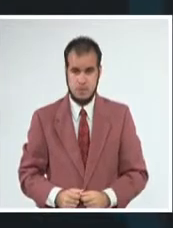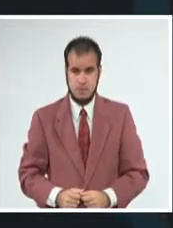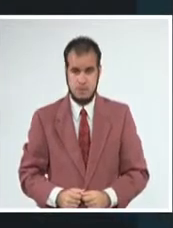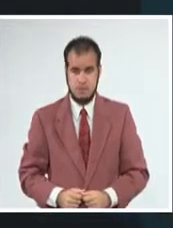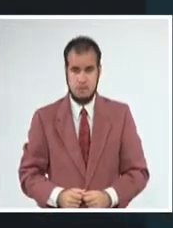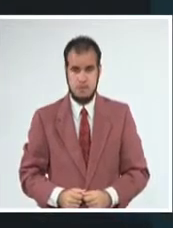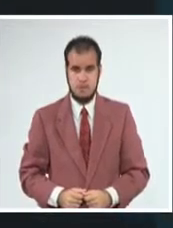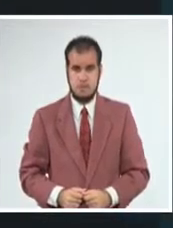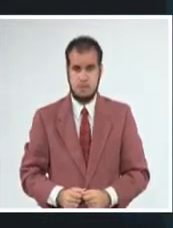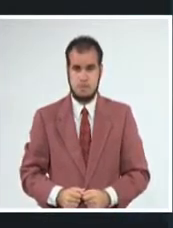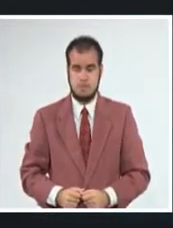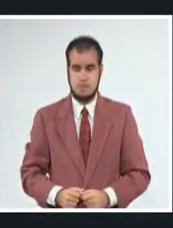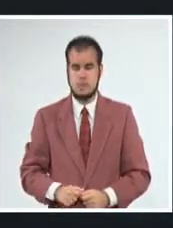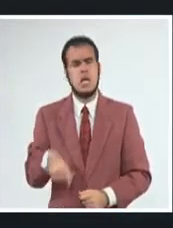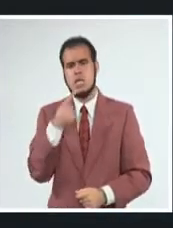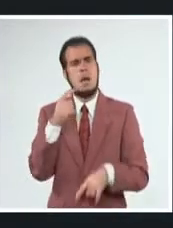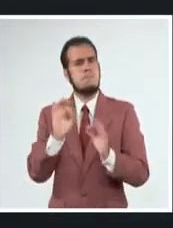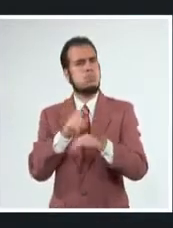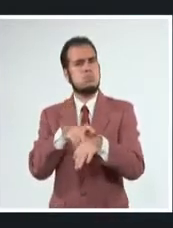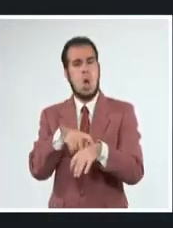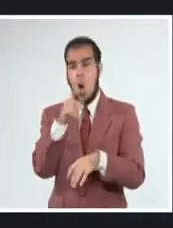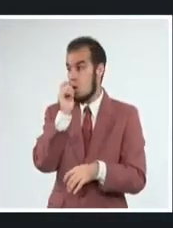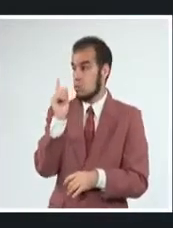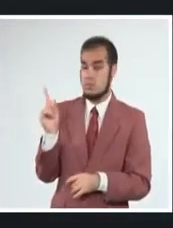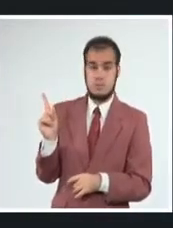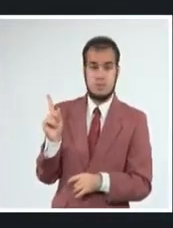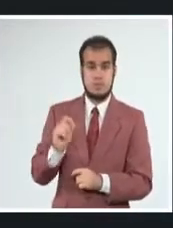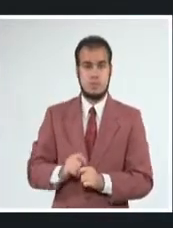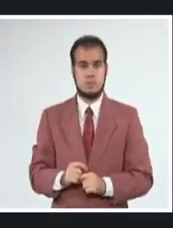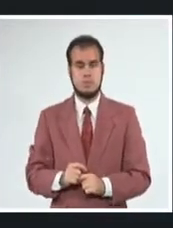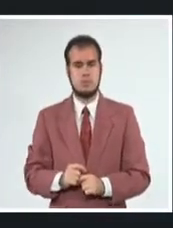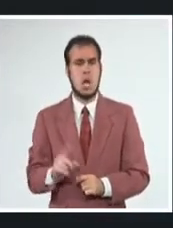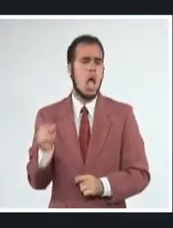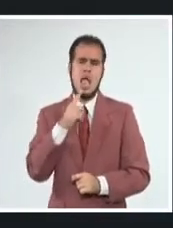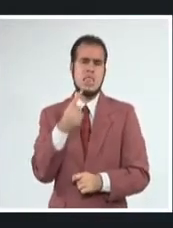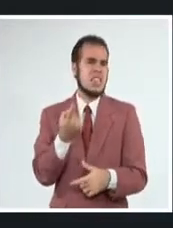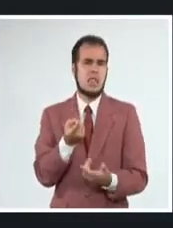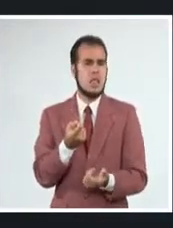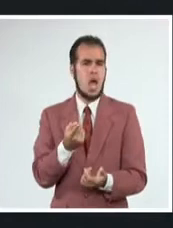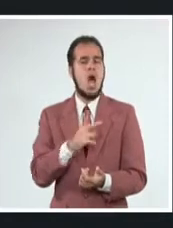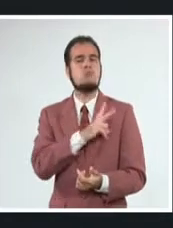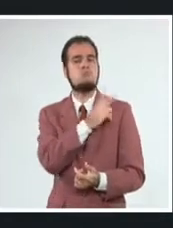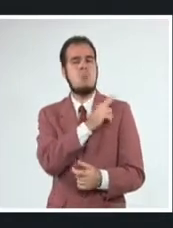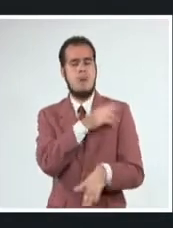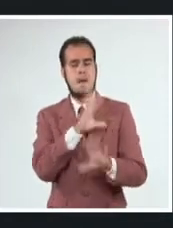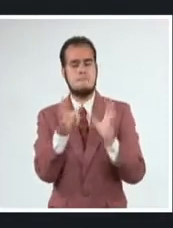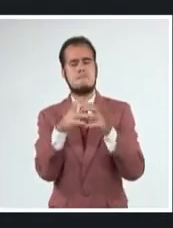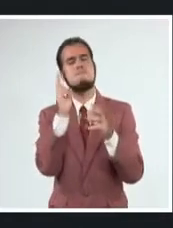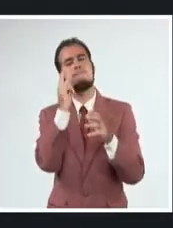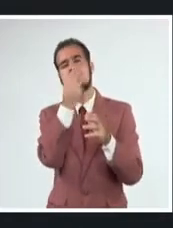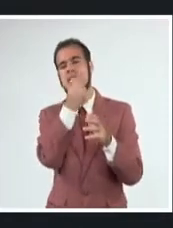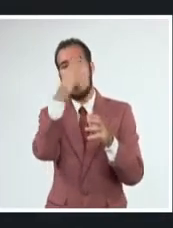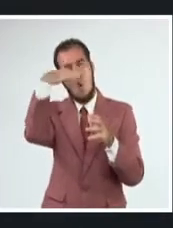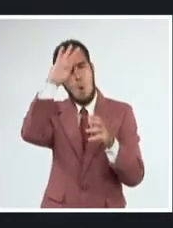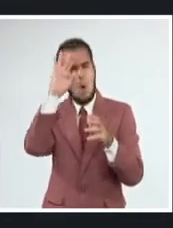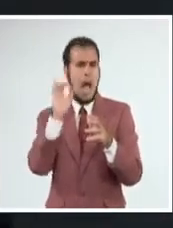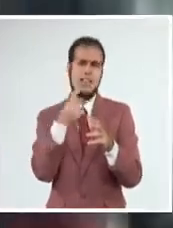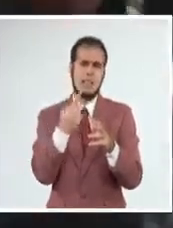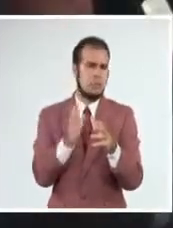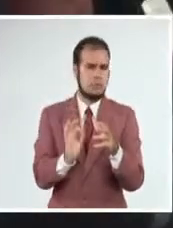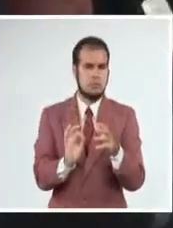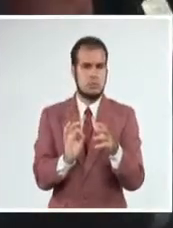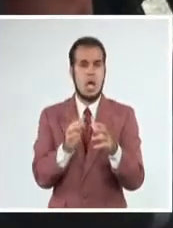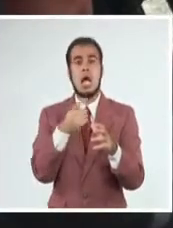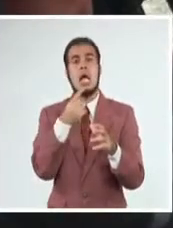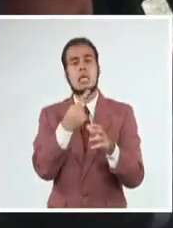Al mismo tiempo, Karel Fernández Sánchez, autotitulado presidente del Partido Martiano Cubano, anunció que se dirigía a la